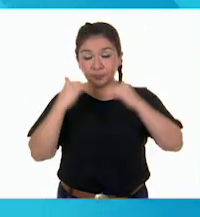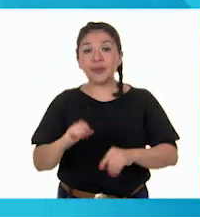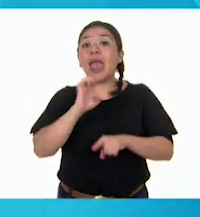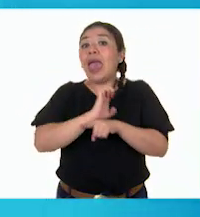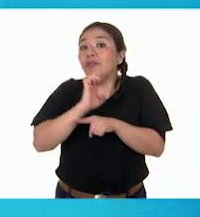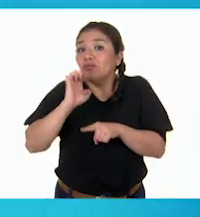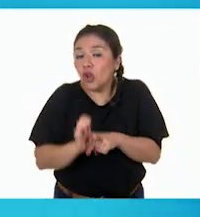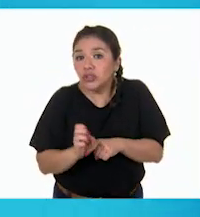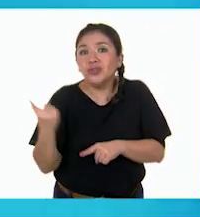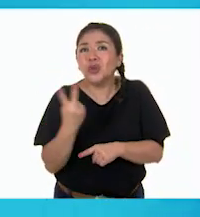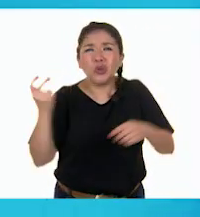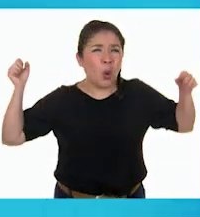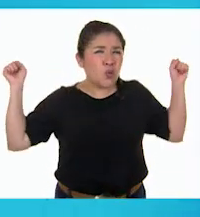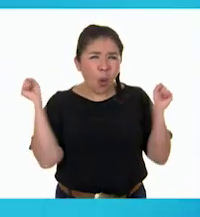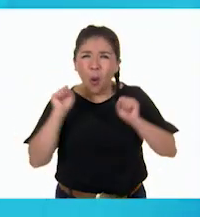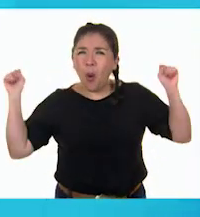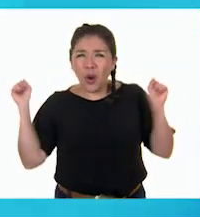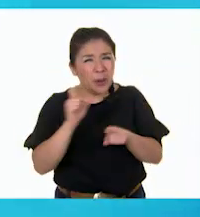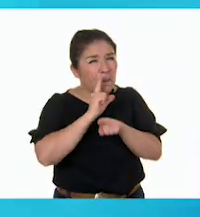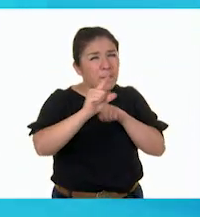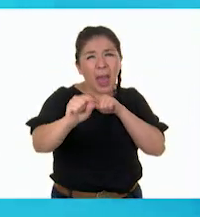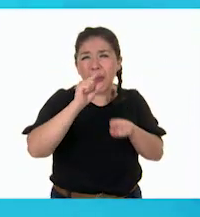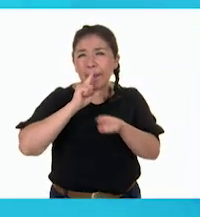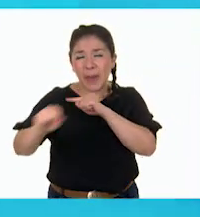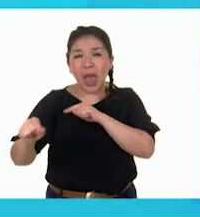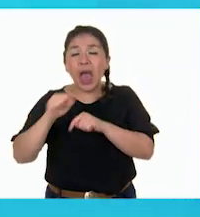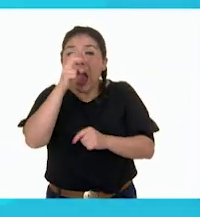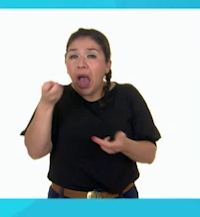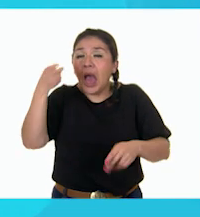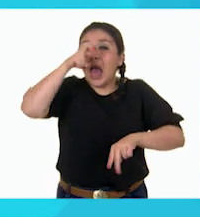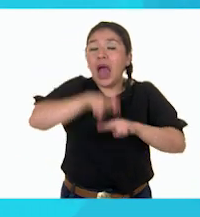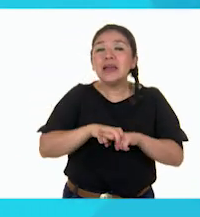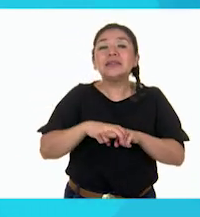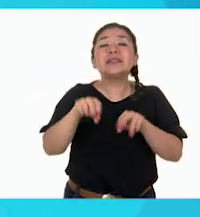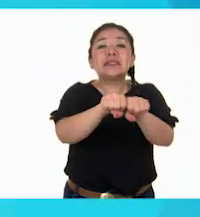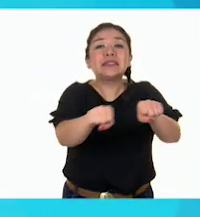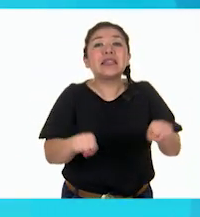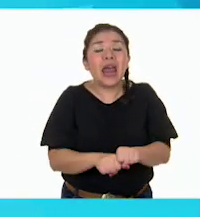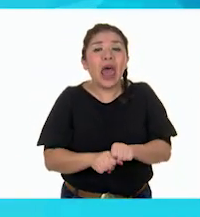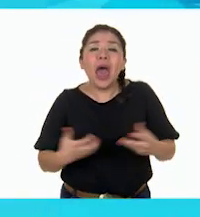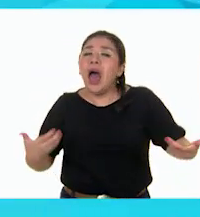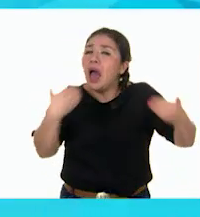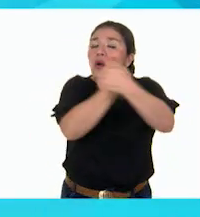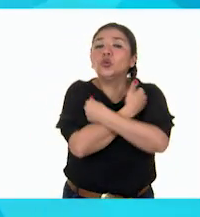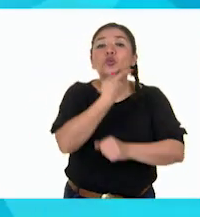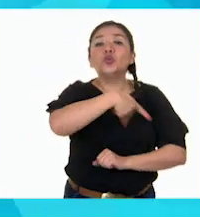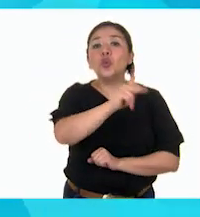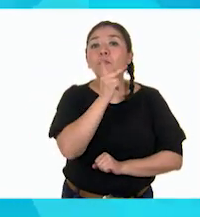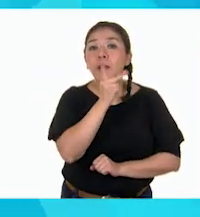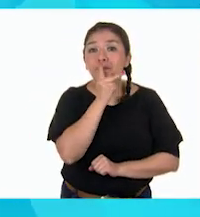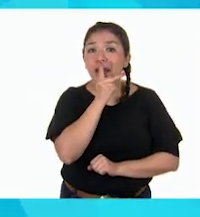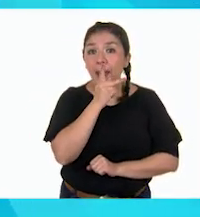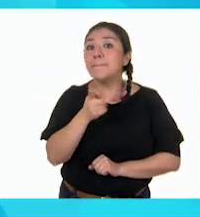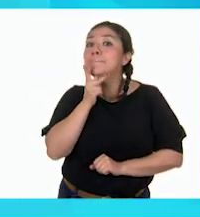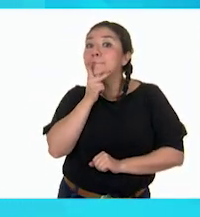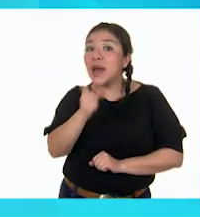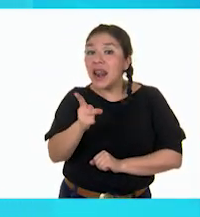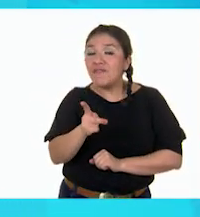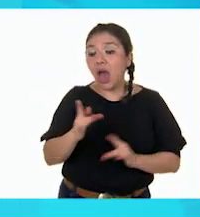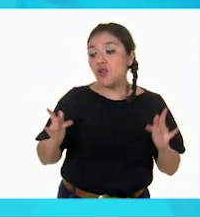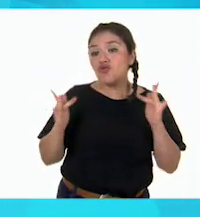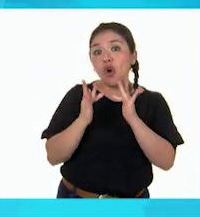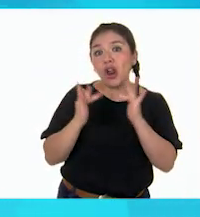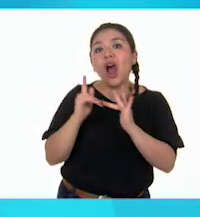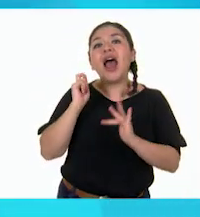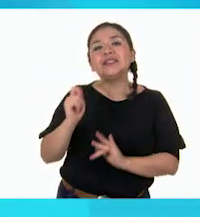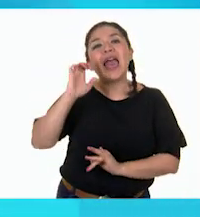Entonces se echaron a correr, se precipitaron en la sala y saltaron al cuello del padre. Entonces, ajá, es otro conector.